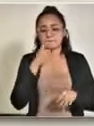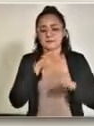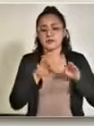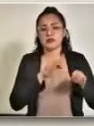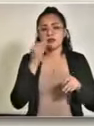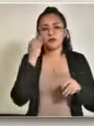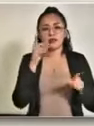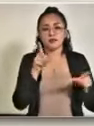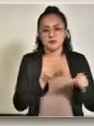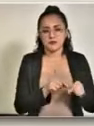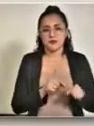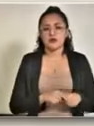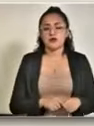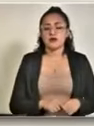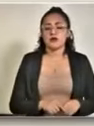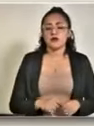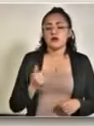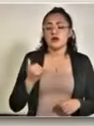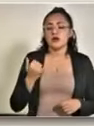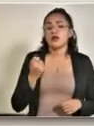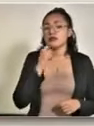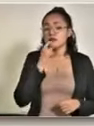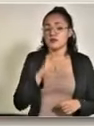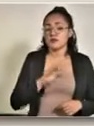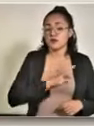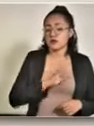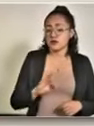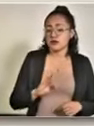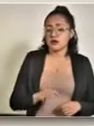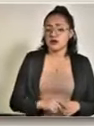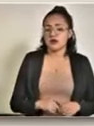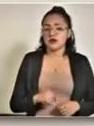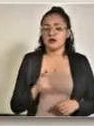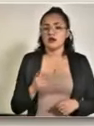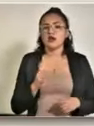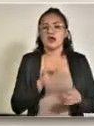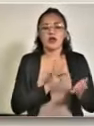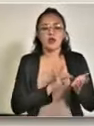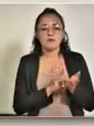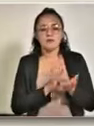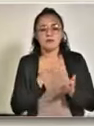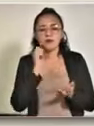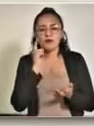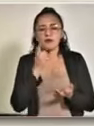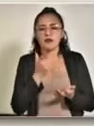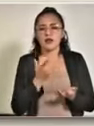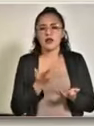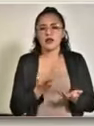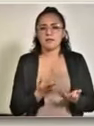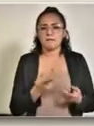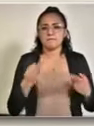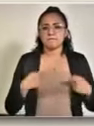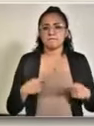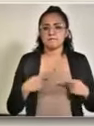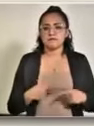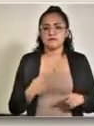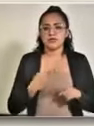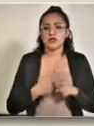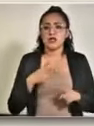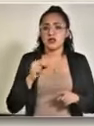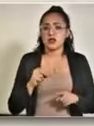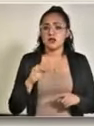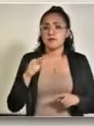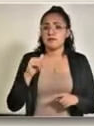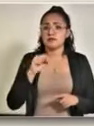tenor preguntarle, gobernador, si se analizaría la posibilidad de dar algún tipo de apoyo o de estímulo al personal que no es clasificado